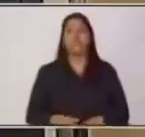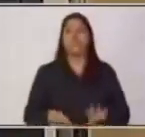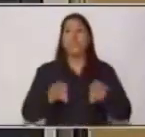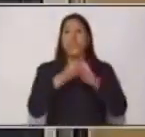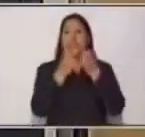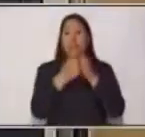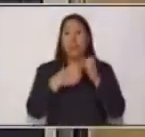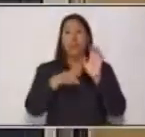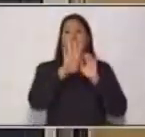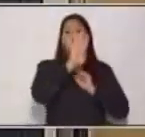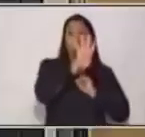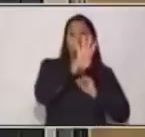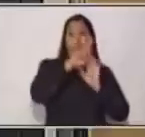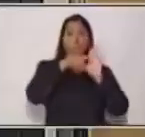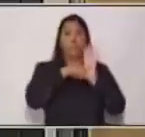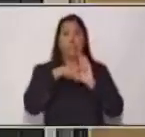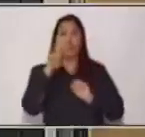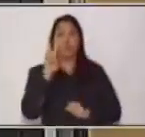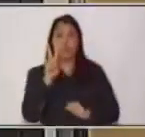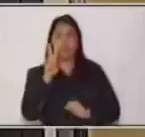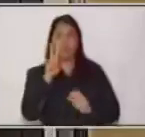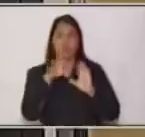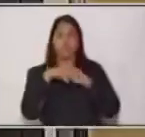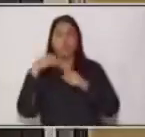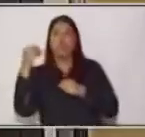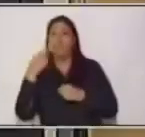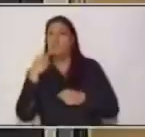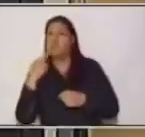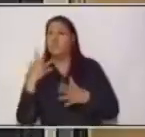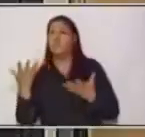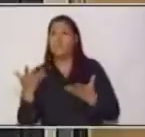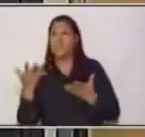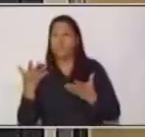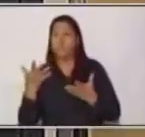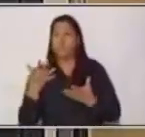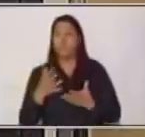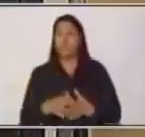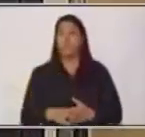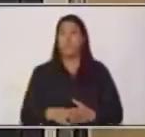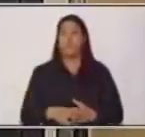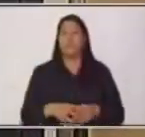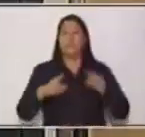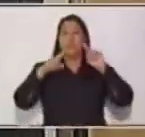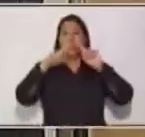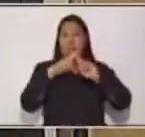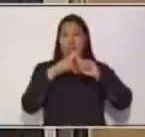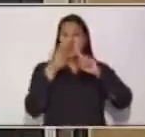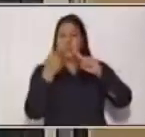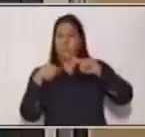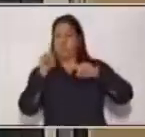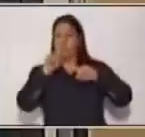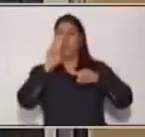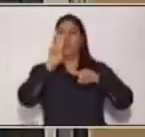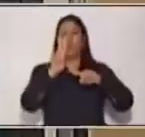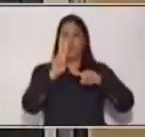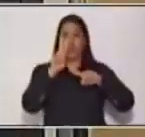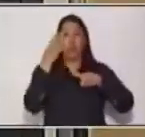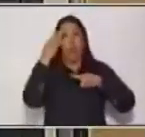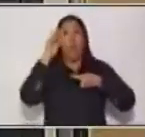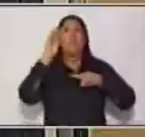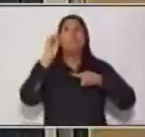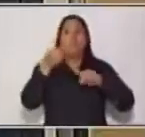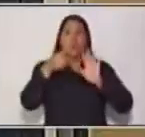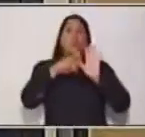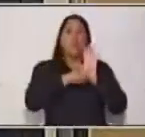2. Esto en cuanto me queda x al cuadrado, porque estoy restando